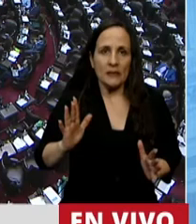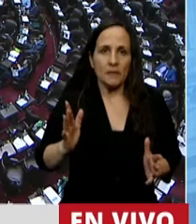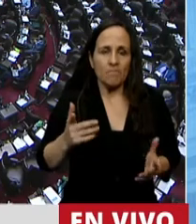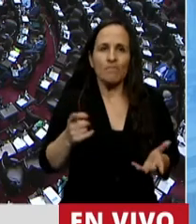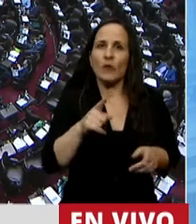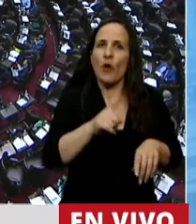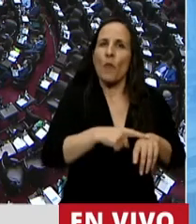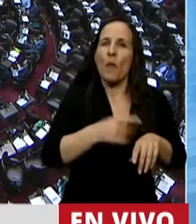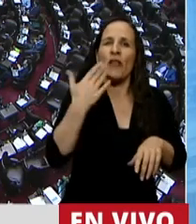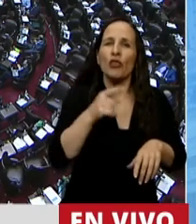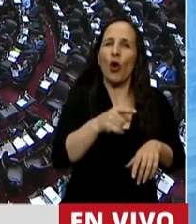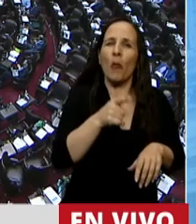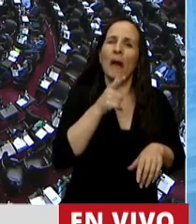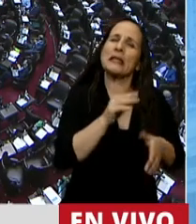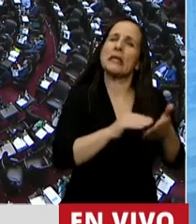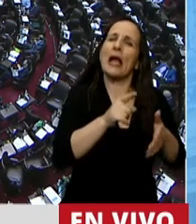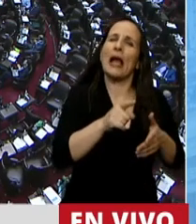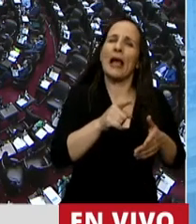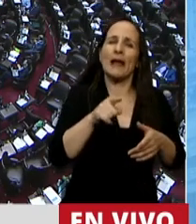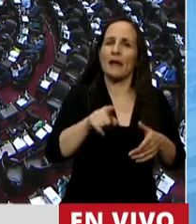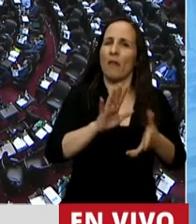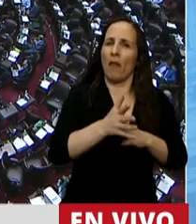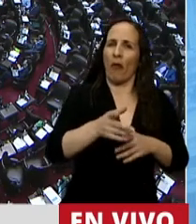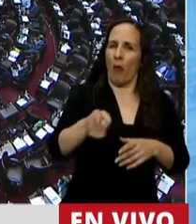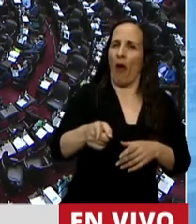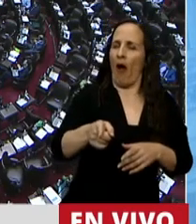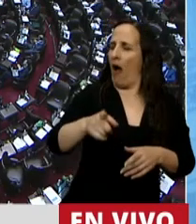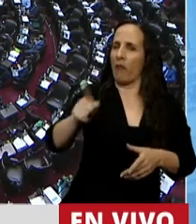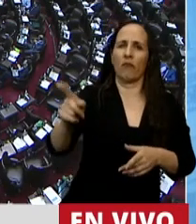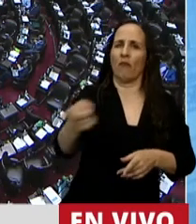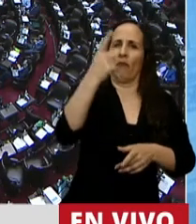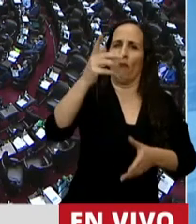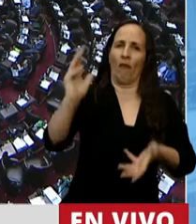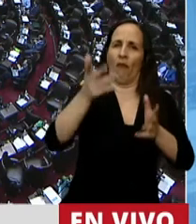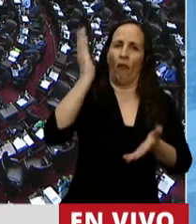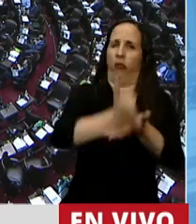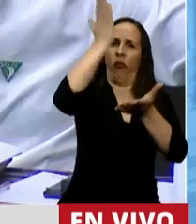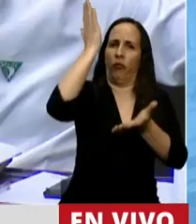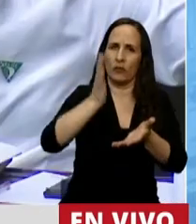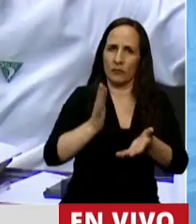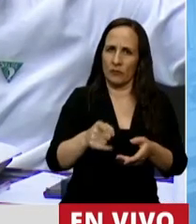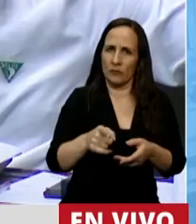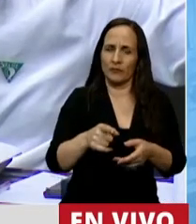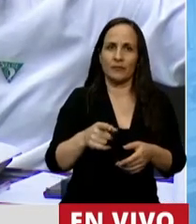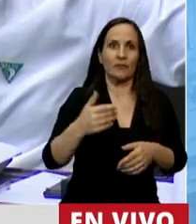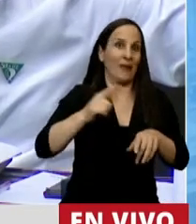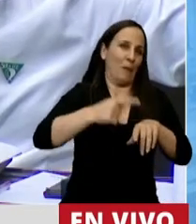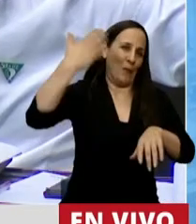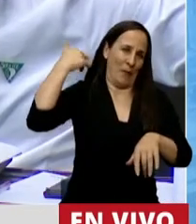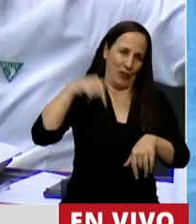así como inquisidores. En aquel entonces no, hoy lo serían, haciendo un escrutinio moral sobre la